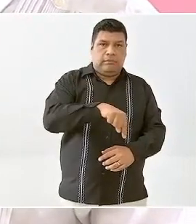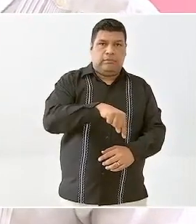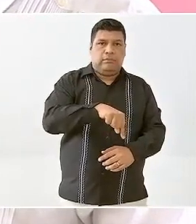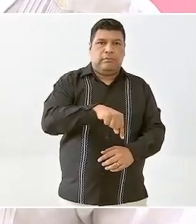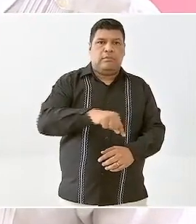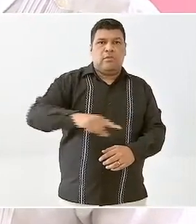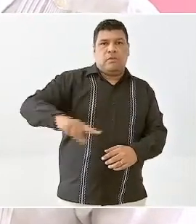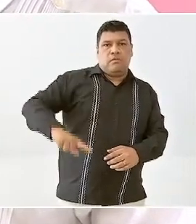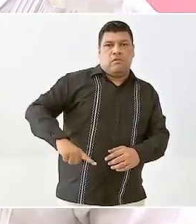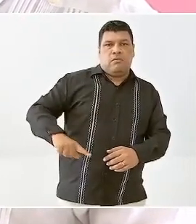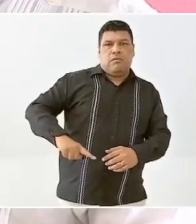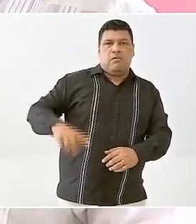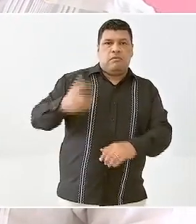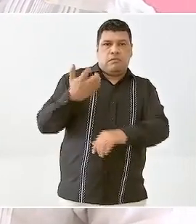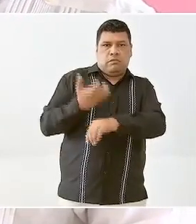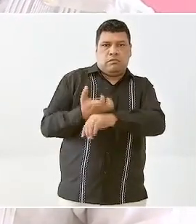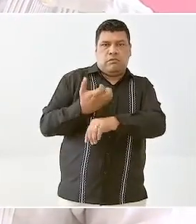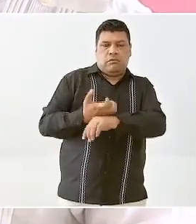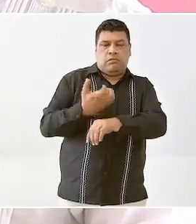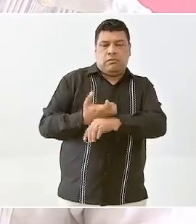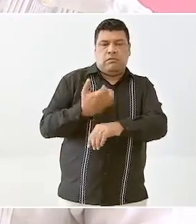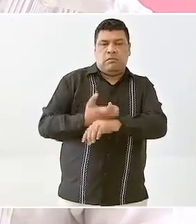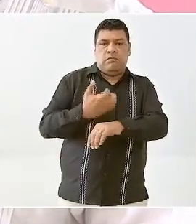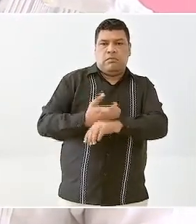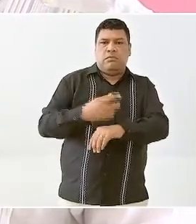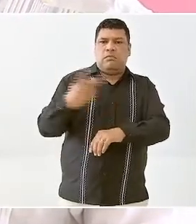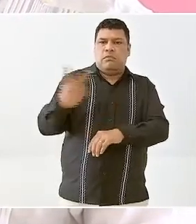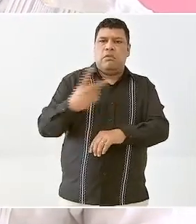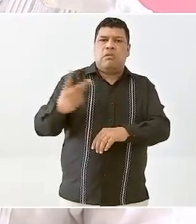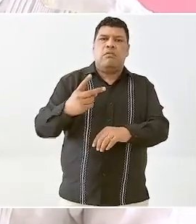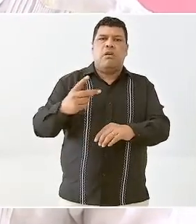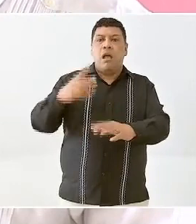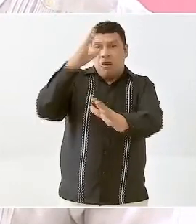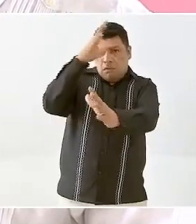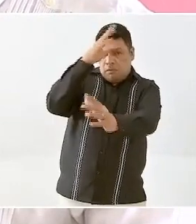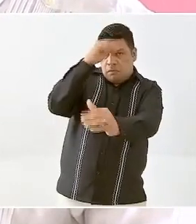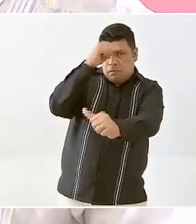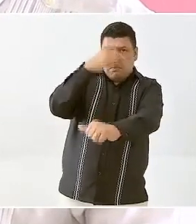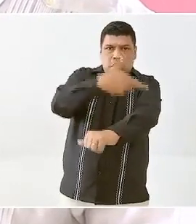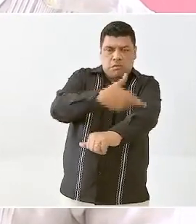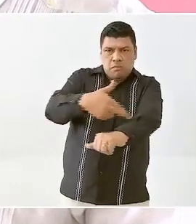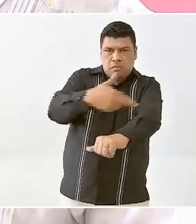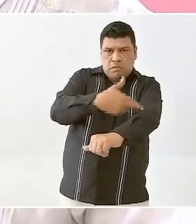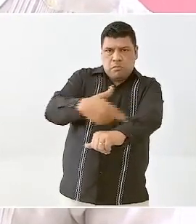el gobierno de Estados Unidos mediante un tratado,